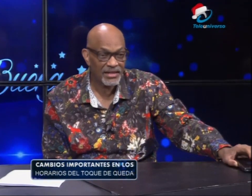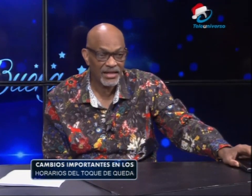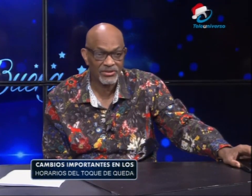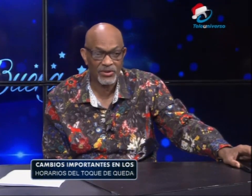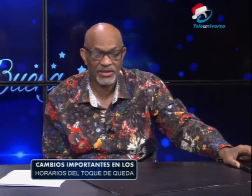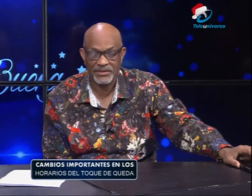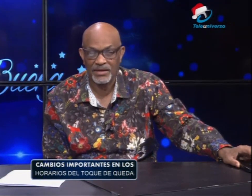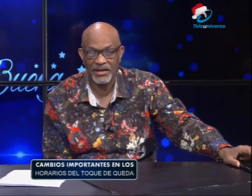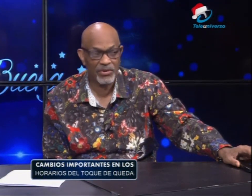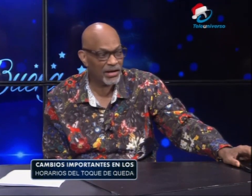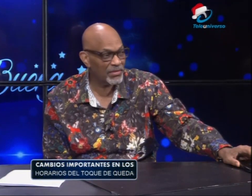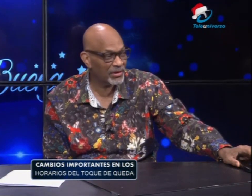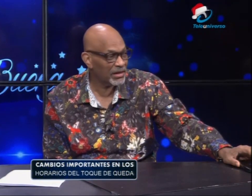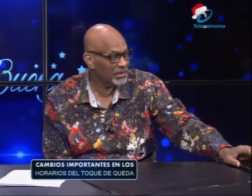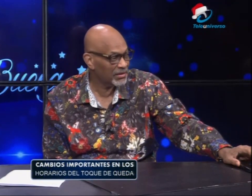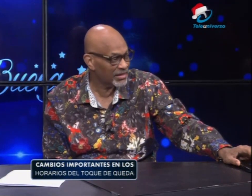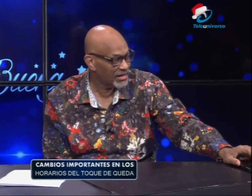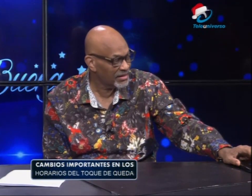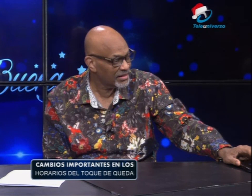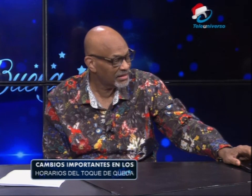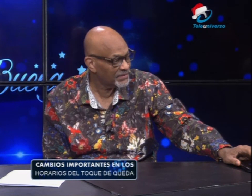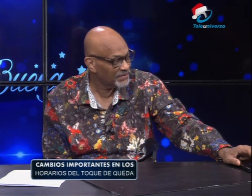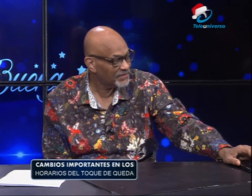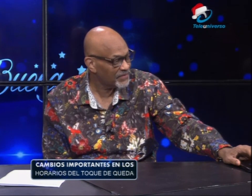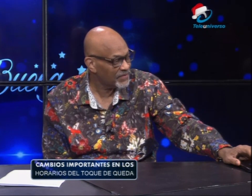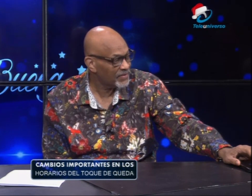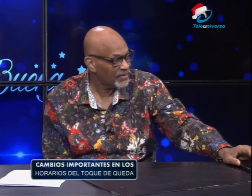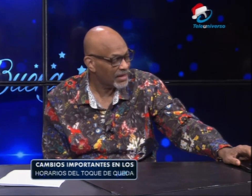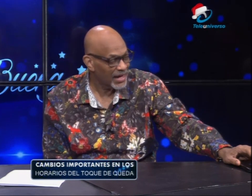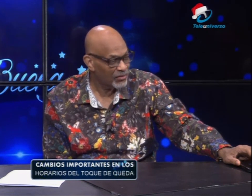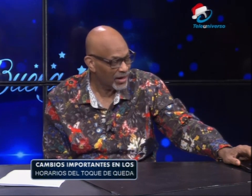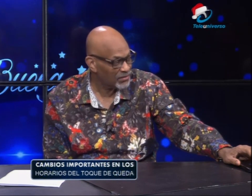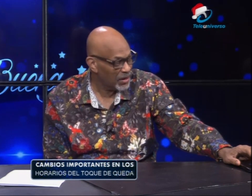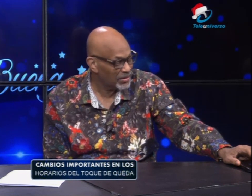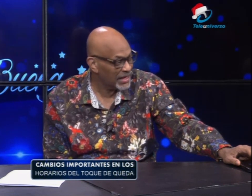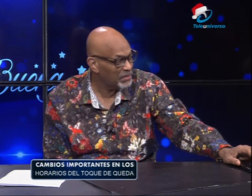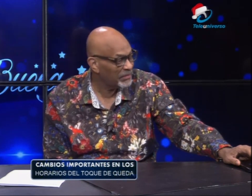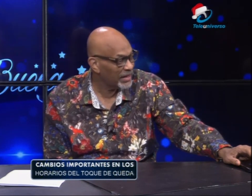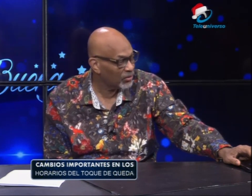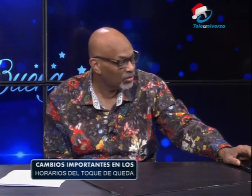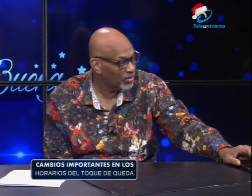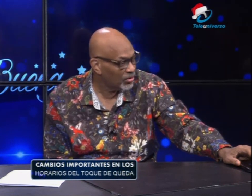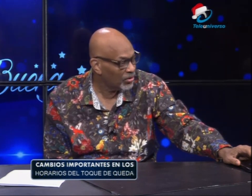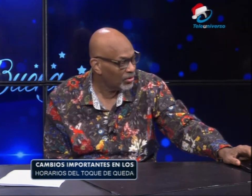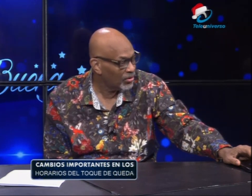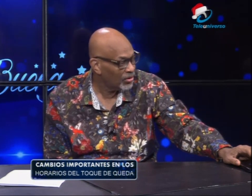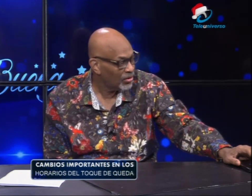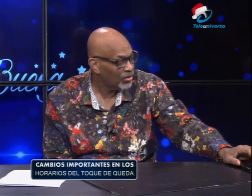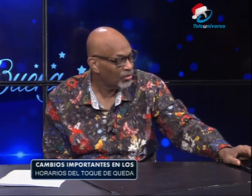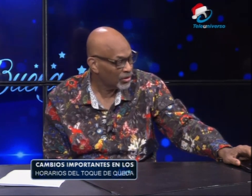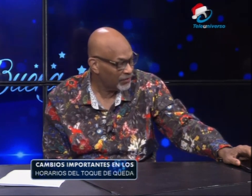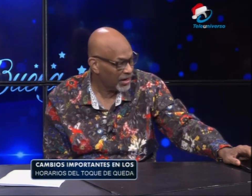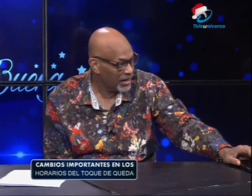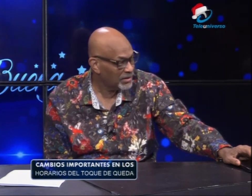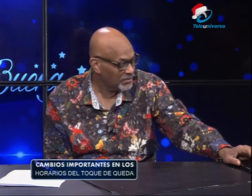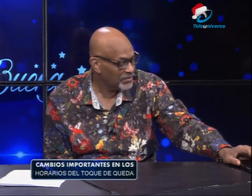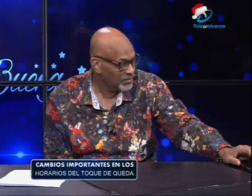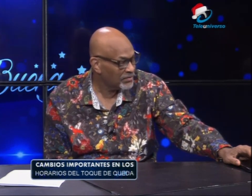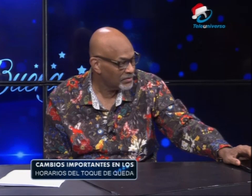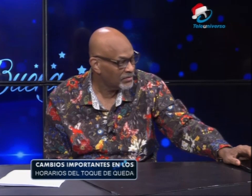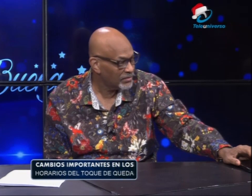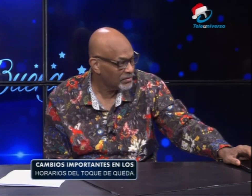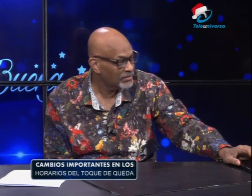eso es en buenas manos de emprendedores en buenas en buenas humanos hasta el pandero el pandero si no fueran